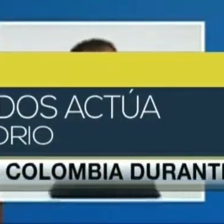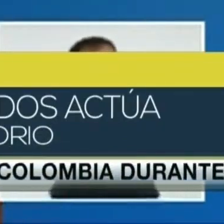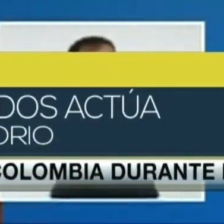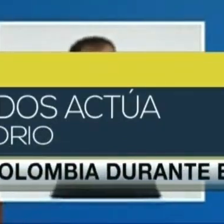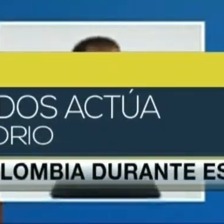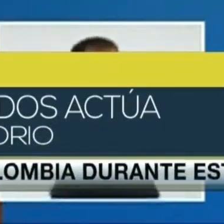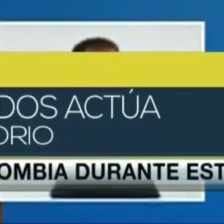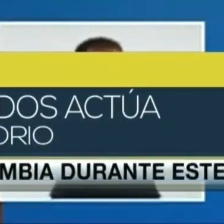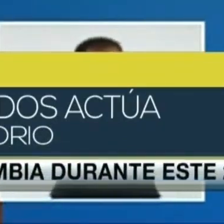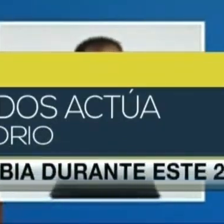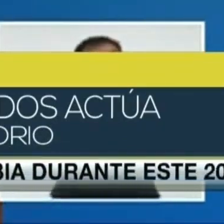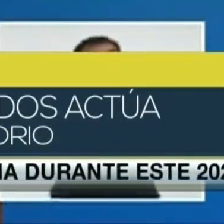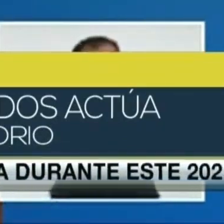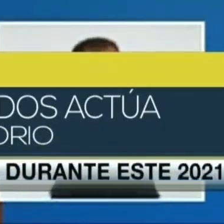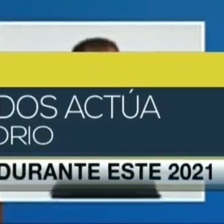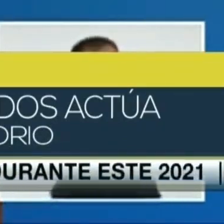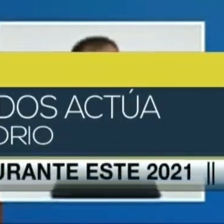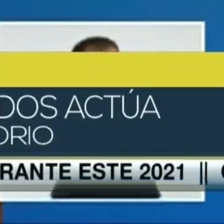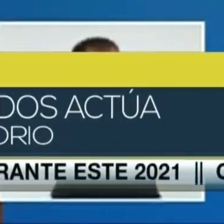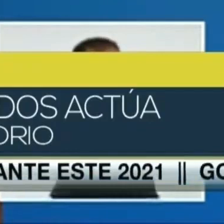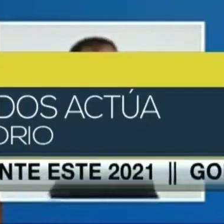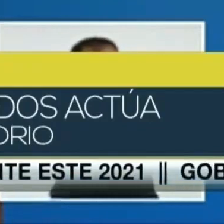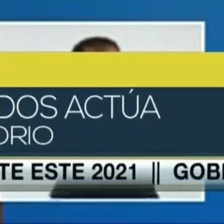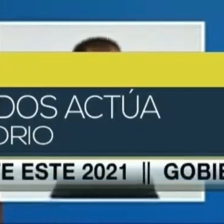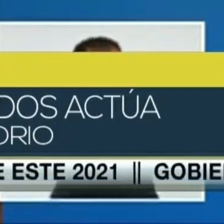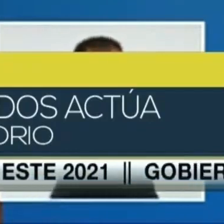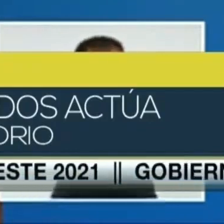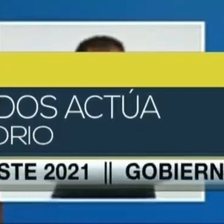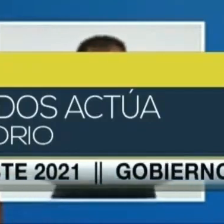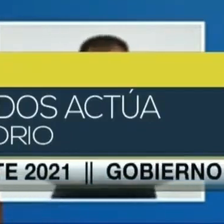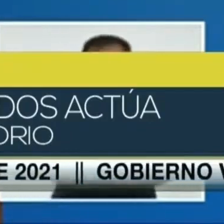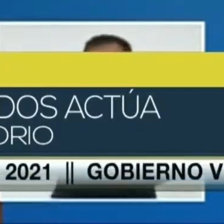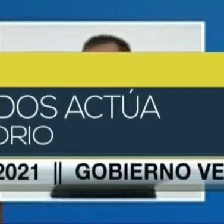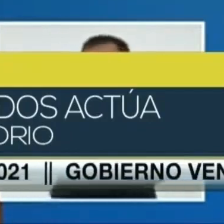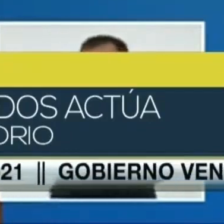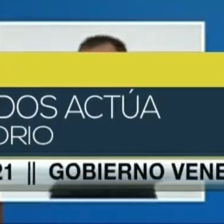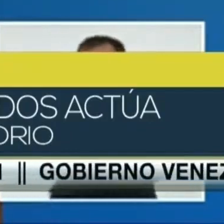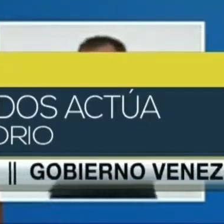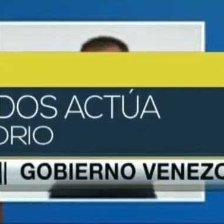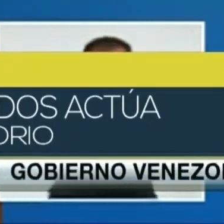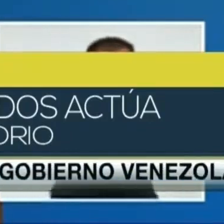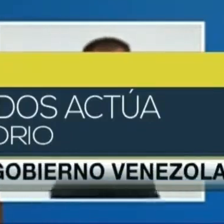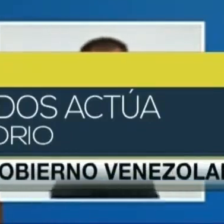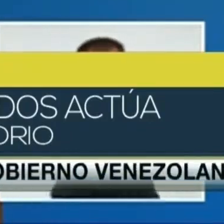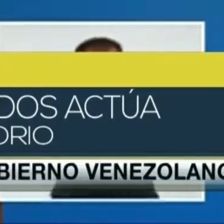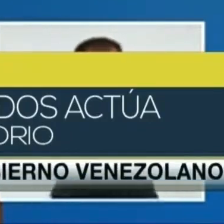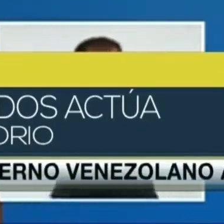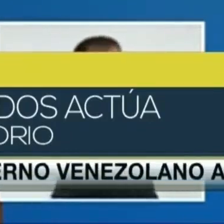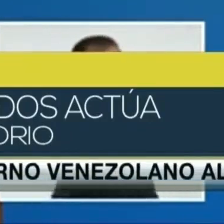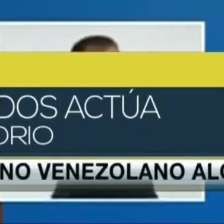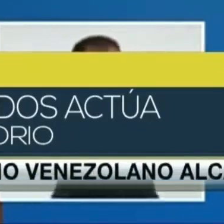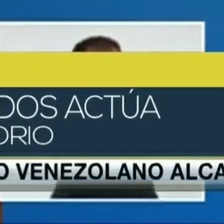con seriedad para evitar incidentes que no convienen a nadie.